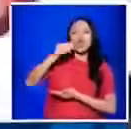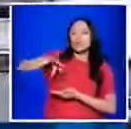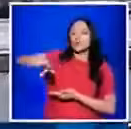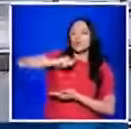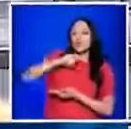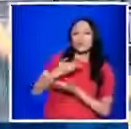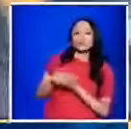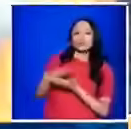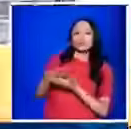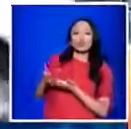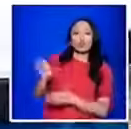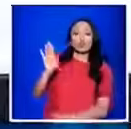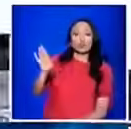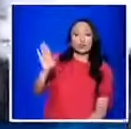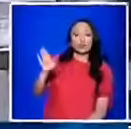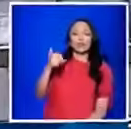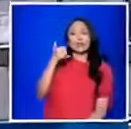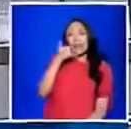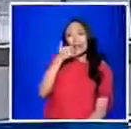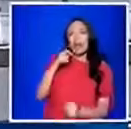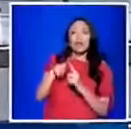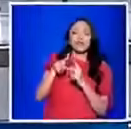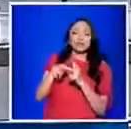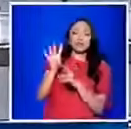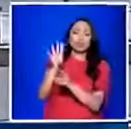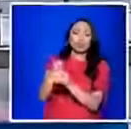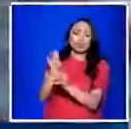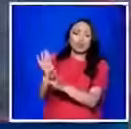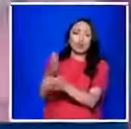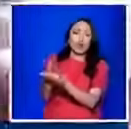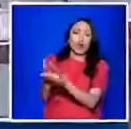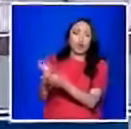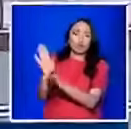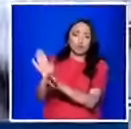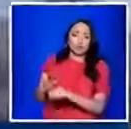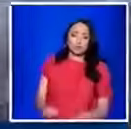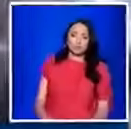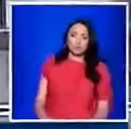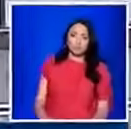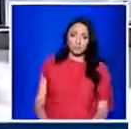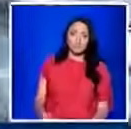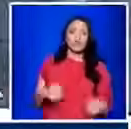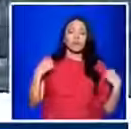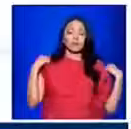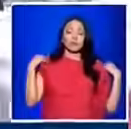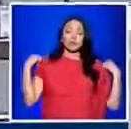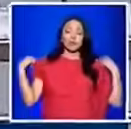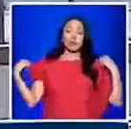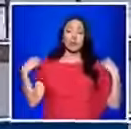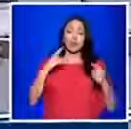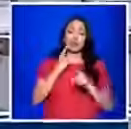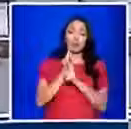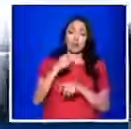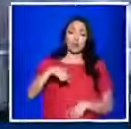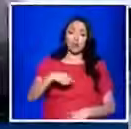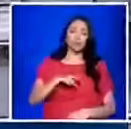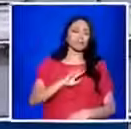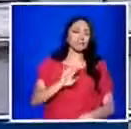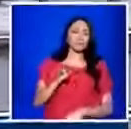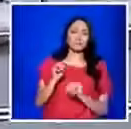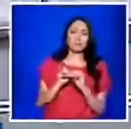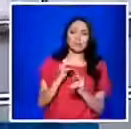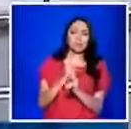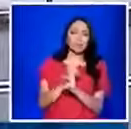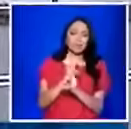quitando los teléfonos o lo que lleven. Entonces, la inseguridad es total aquí. Además